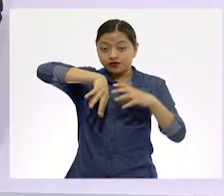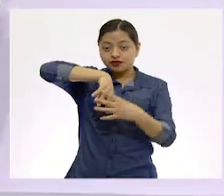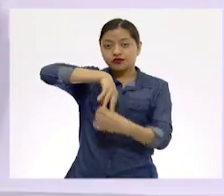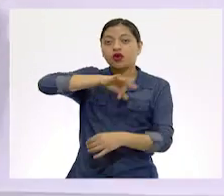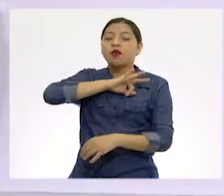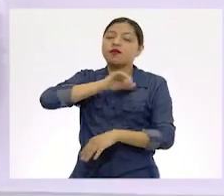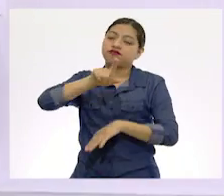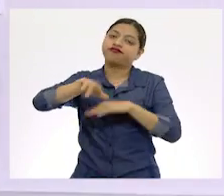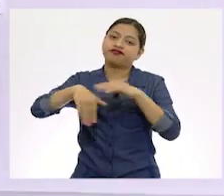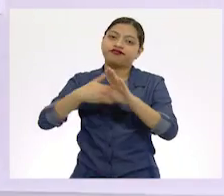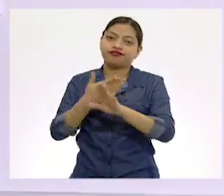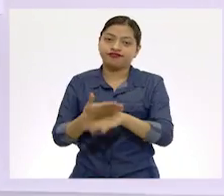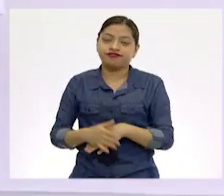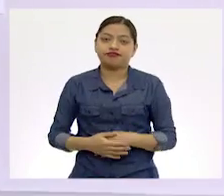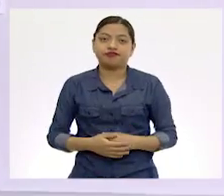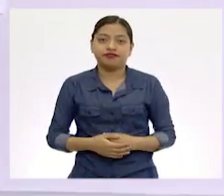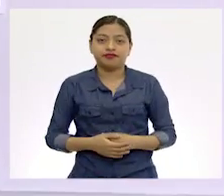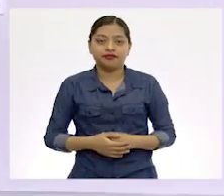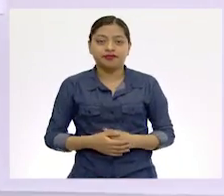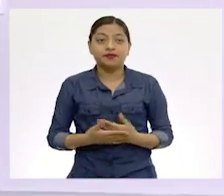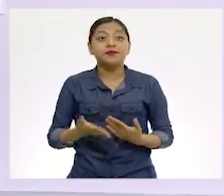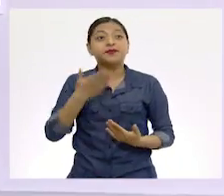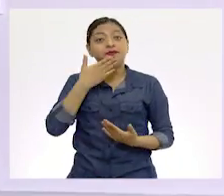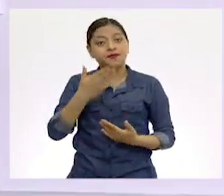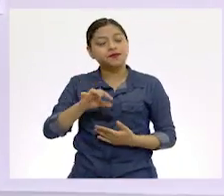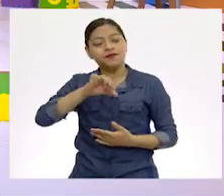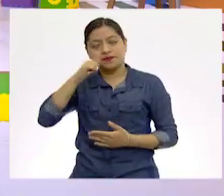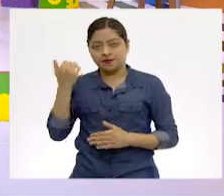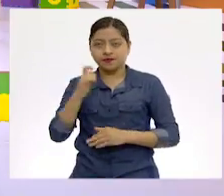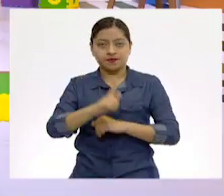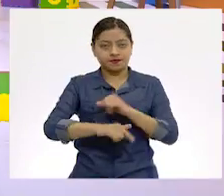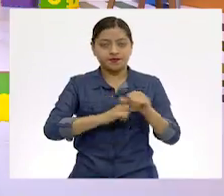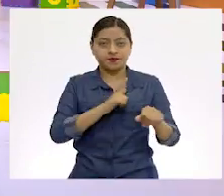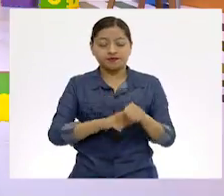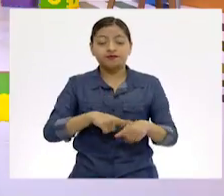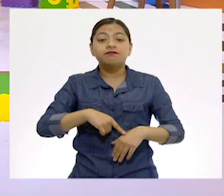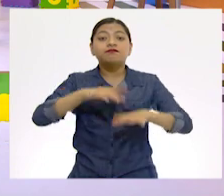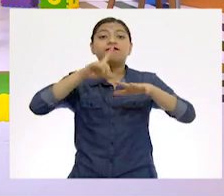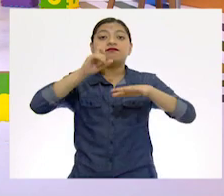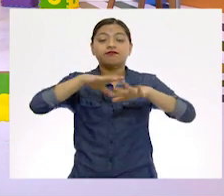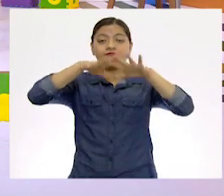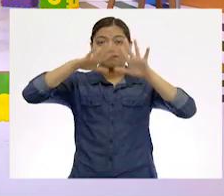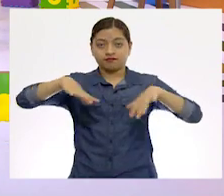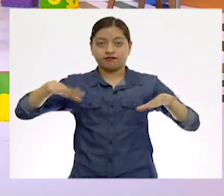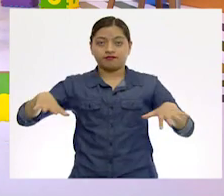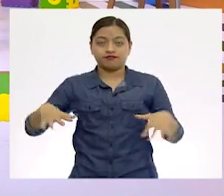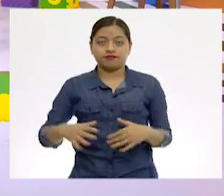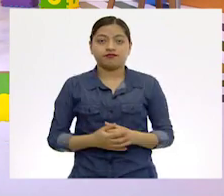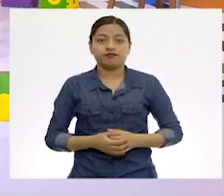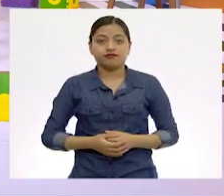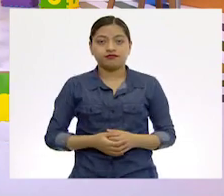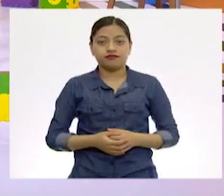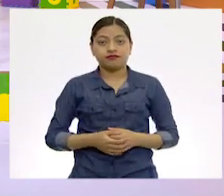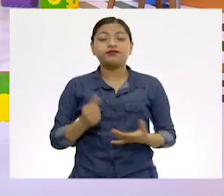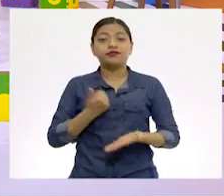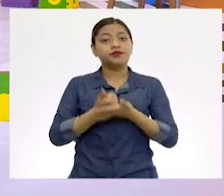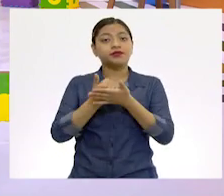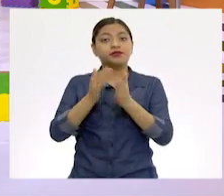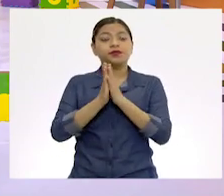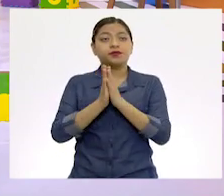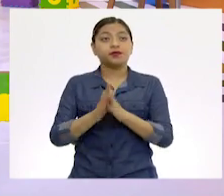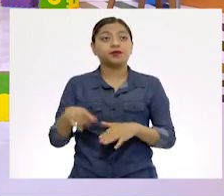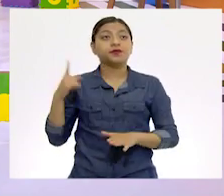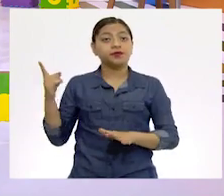lastimar. Muy bien, Eric. Muy bien. Vamos con otro animal acuático para que me ayudes, por favor. Y